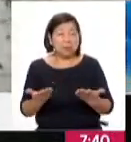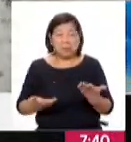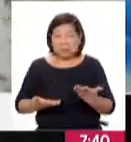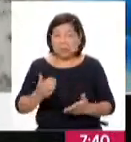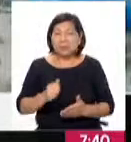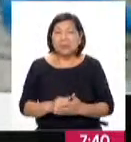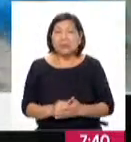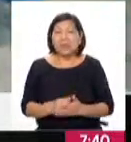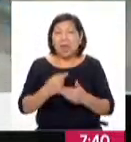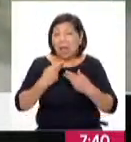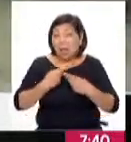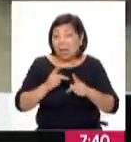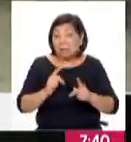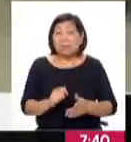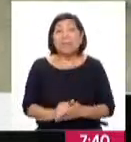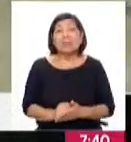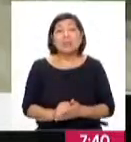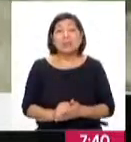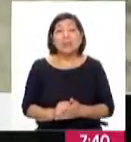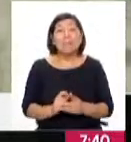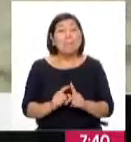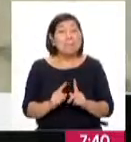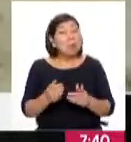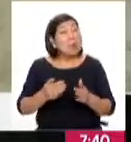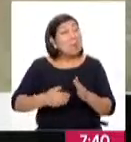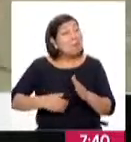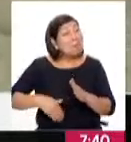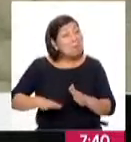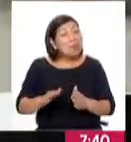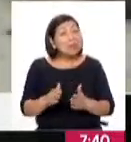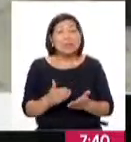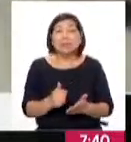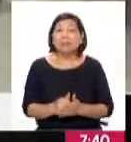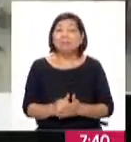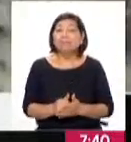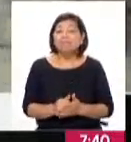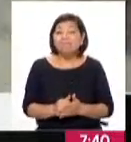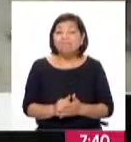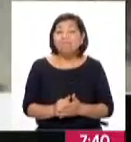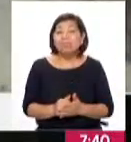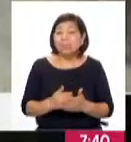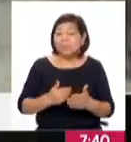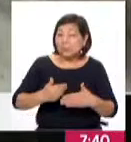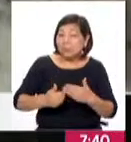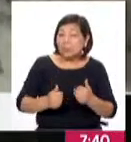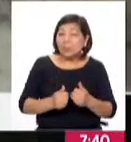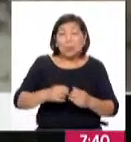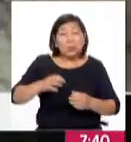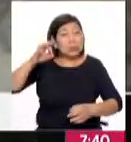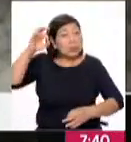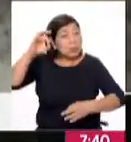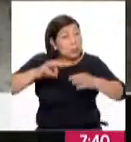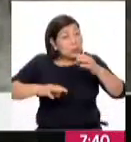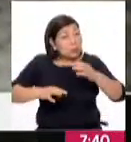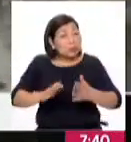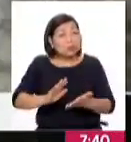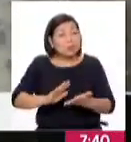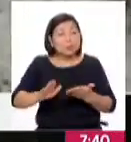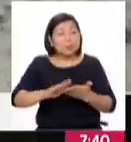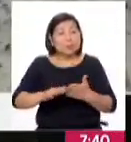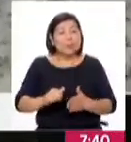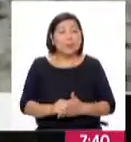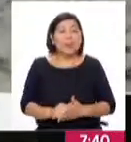también ha emitido un comunicado no pero por lo general un evento extraordinario de lluvia perdón de